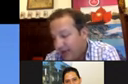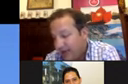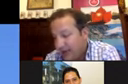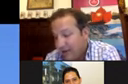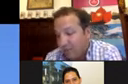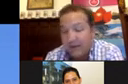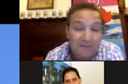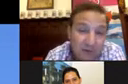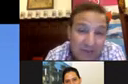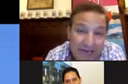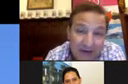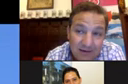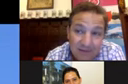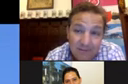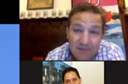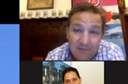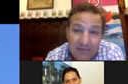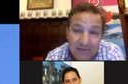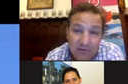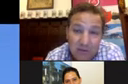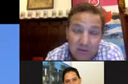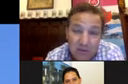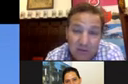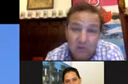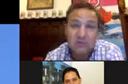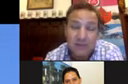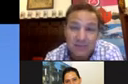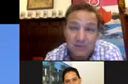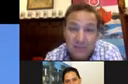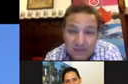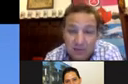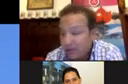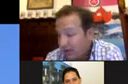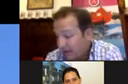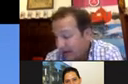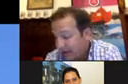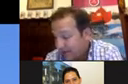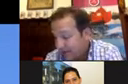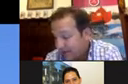de poder disfrutar todos los temas turísticos, tener